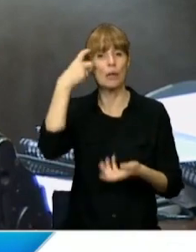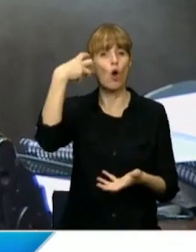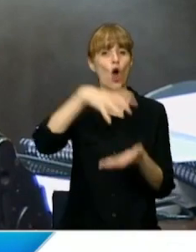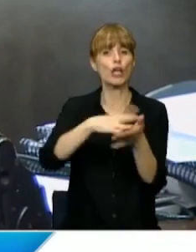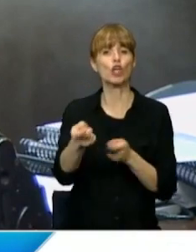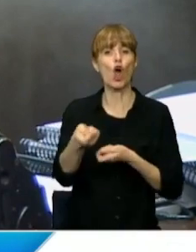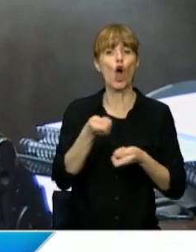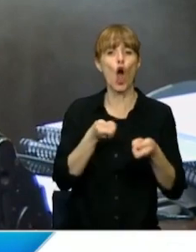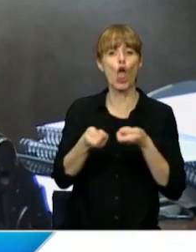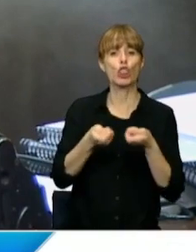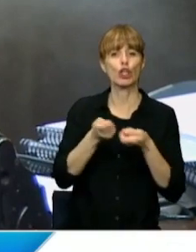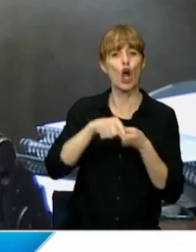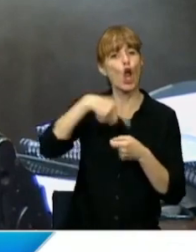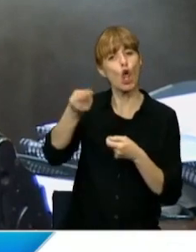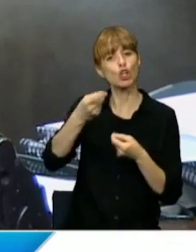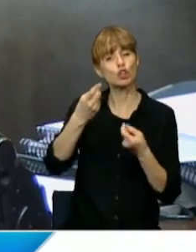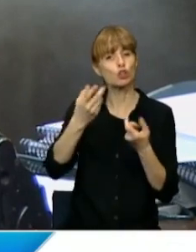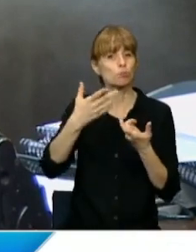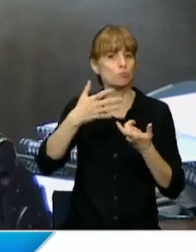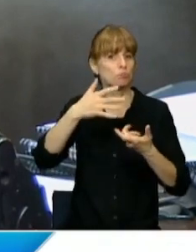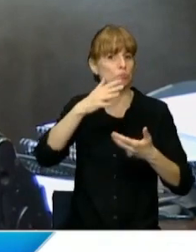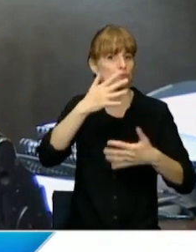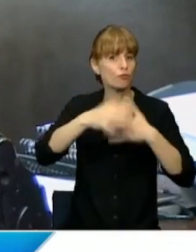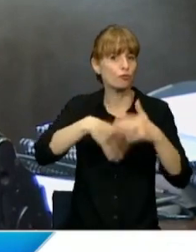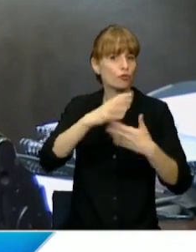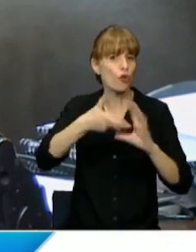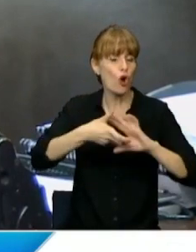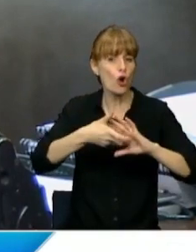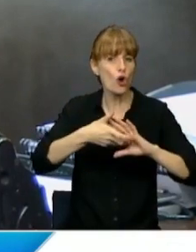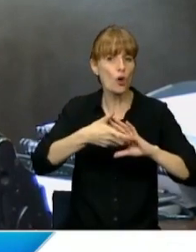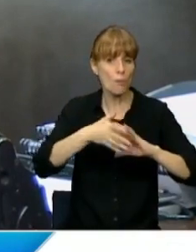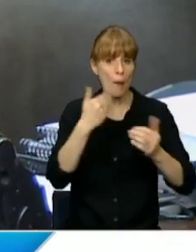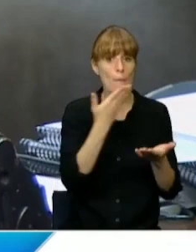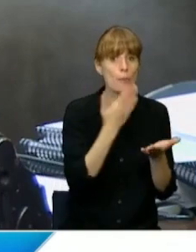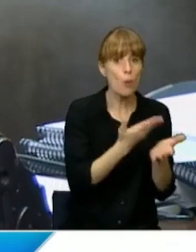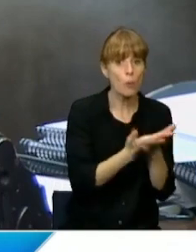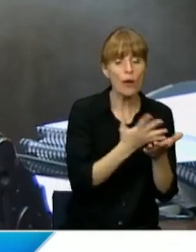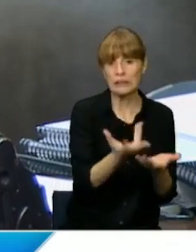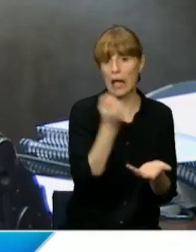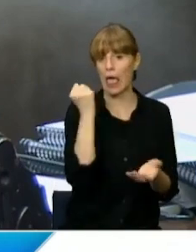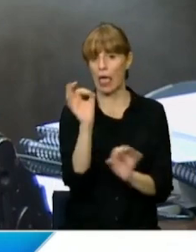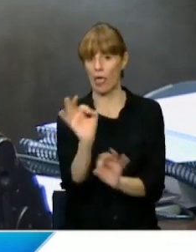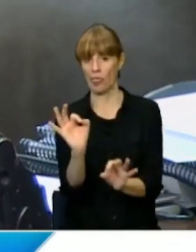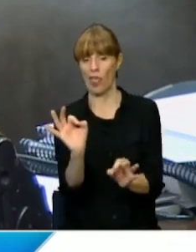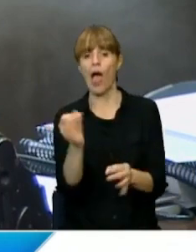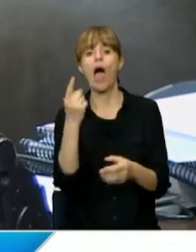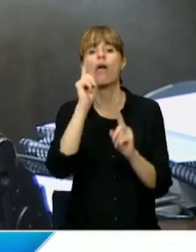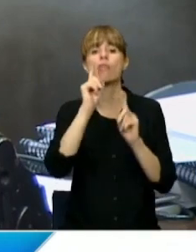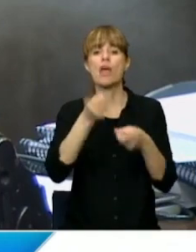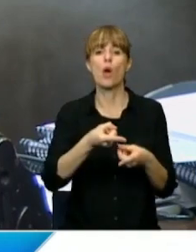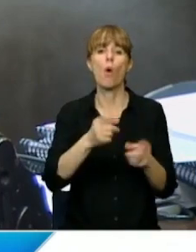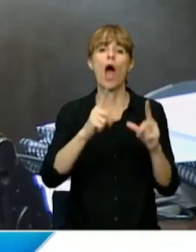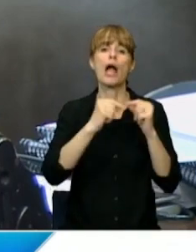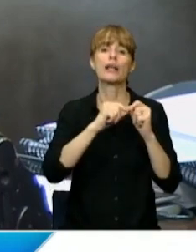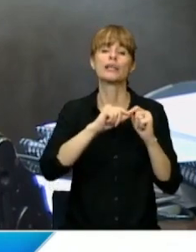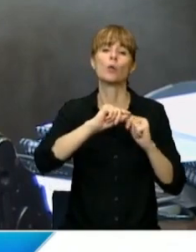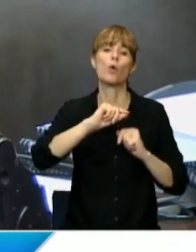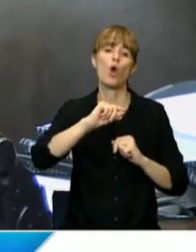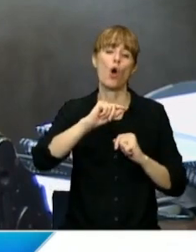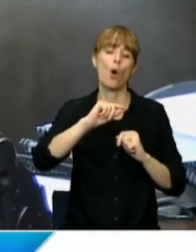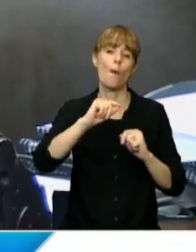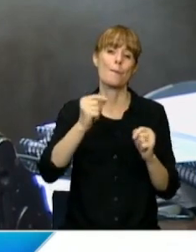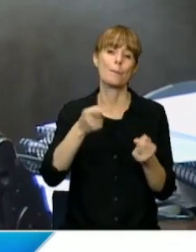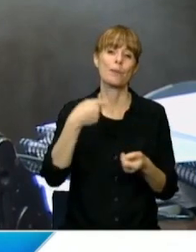controle. Otro procedimiento, lo propusimos, no lo recibieron, vamos a disentir. Y finalmente, el artículo, el capítulo de previsión